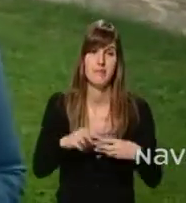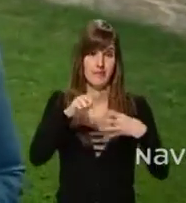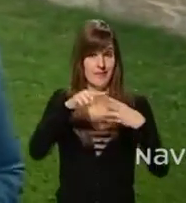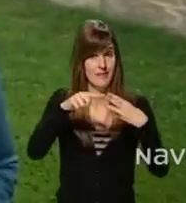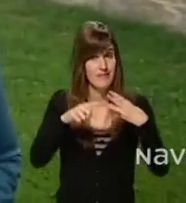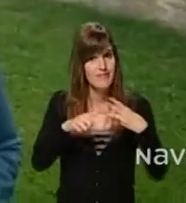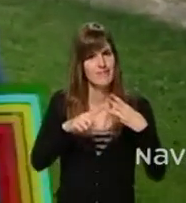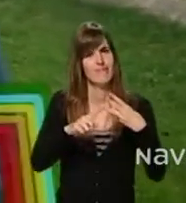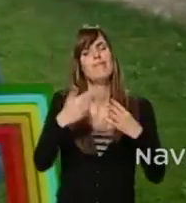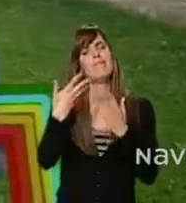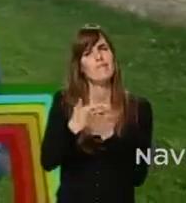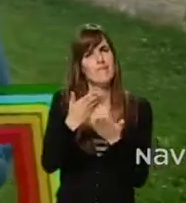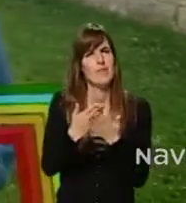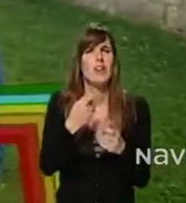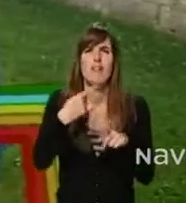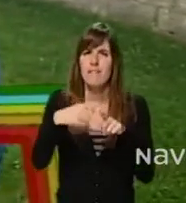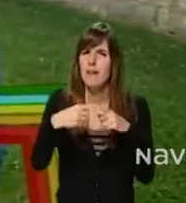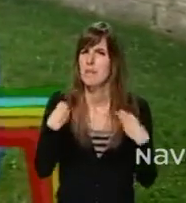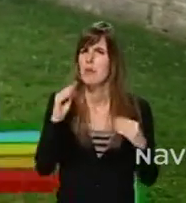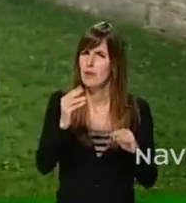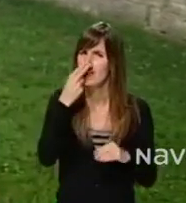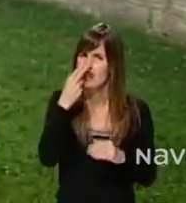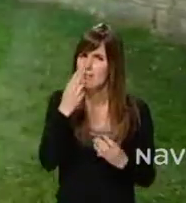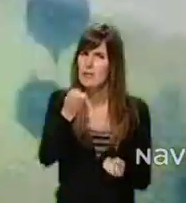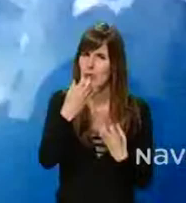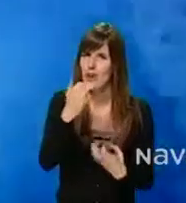y Ubaldo nos demuestran que tienen muchas cosas que contar.